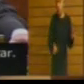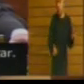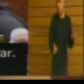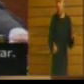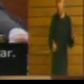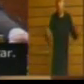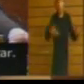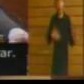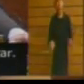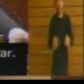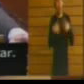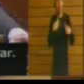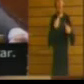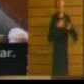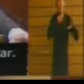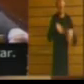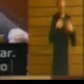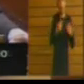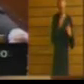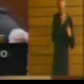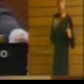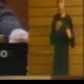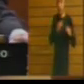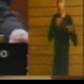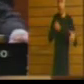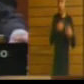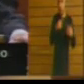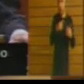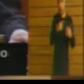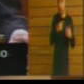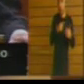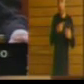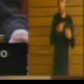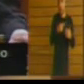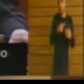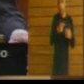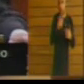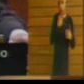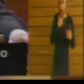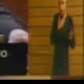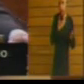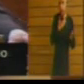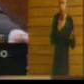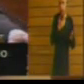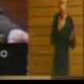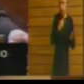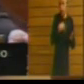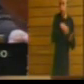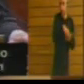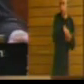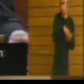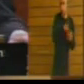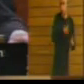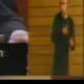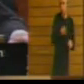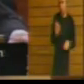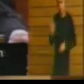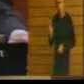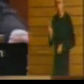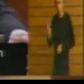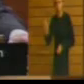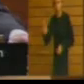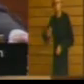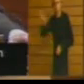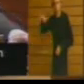importante. O es lo mismo dar 6 sesiones semanales de inglés en un centro educativo o dar 12